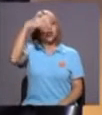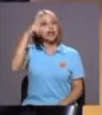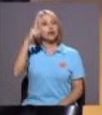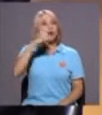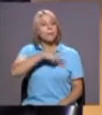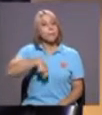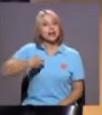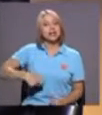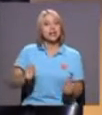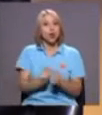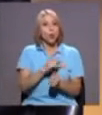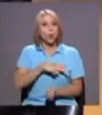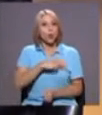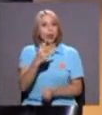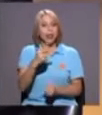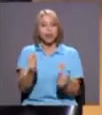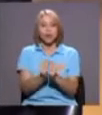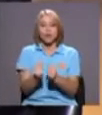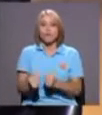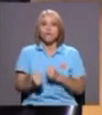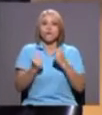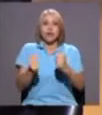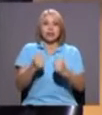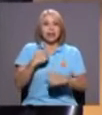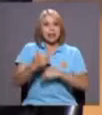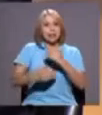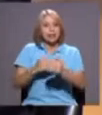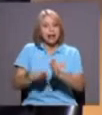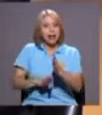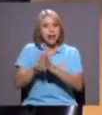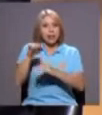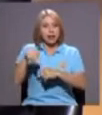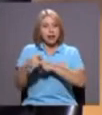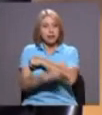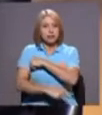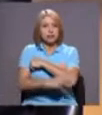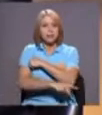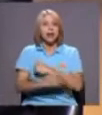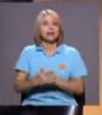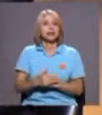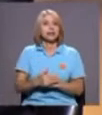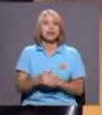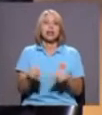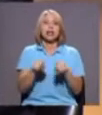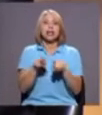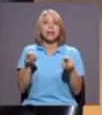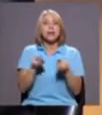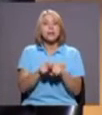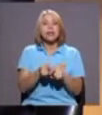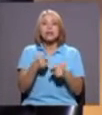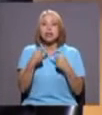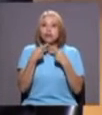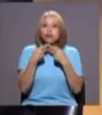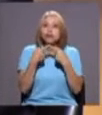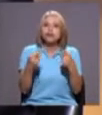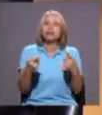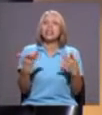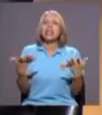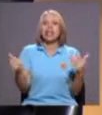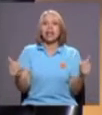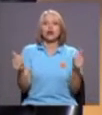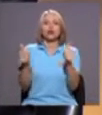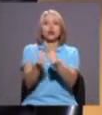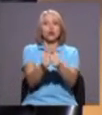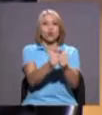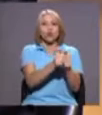voluntad, con fuerza y con voluntad de sacar adelante este país y de destacar mucho lo que nos une y dejar